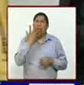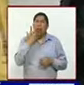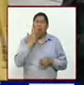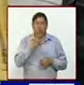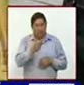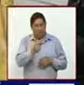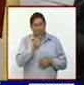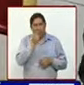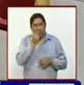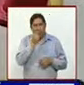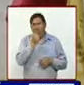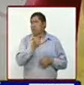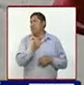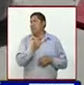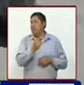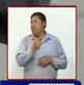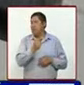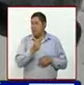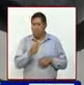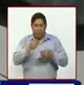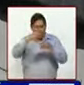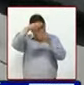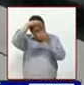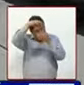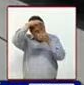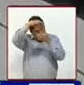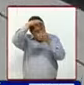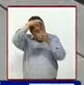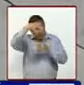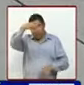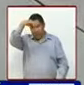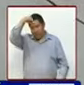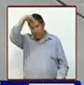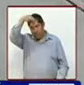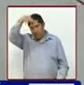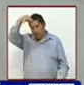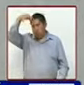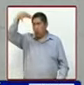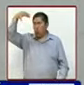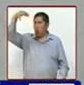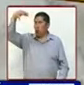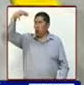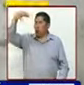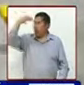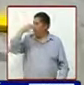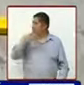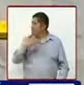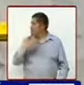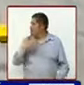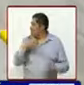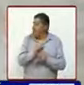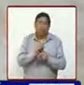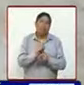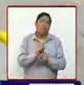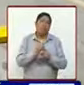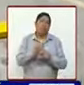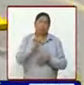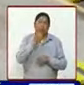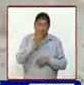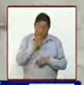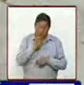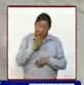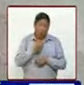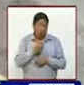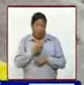olor característico a marihuana, mismos que sometidos a la prueba de campo dio positivo para marihuana. Por tal motivo se procede